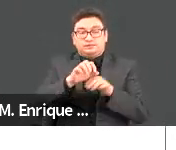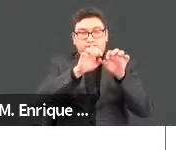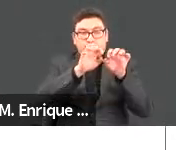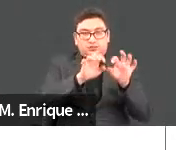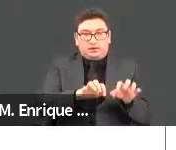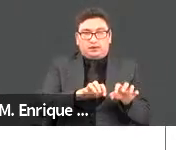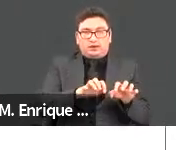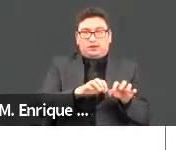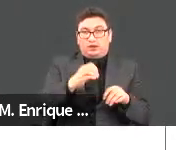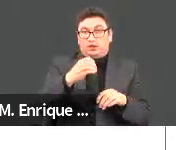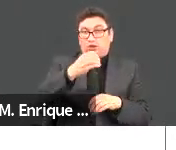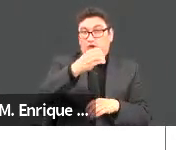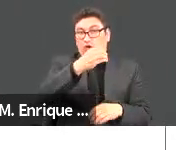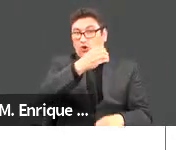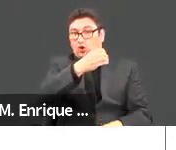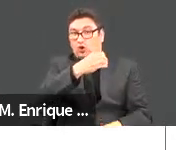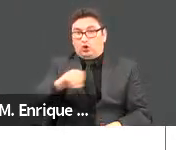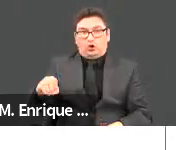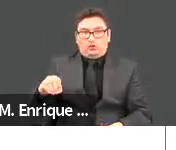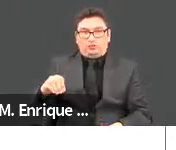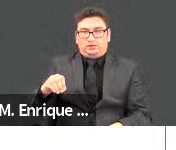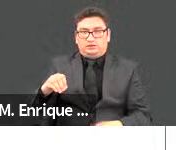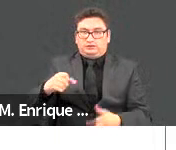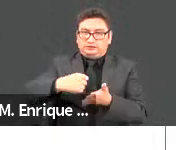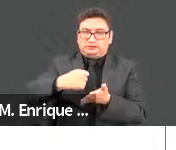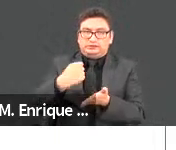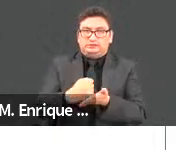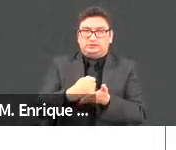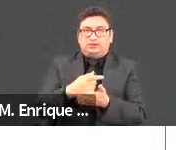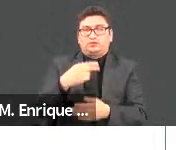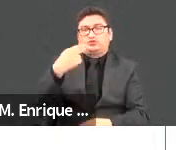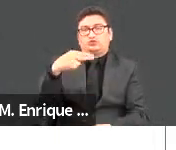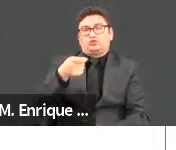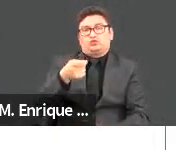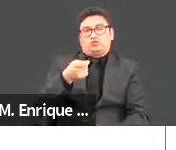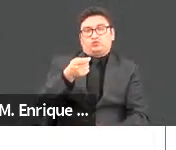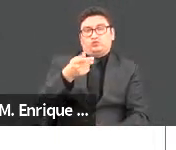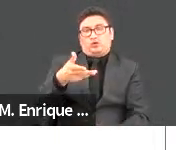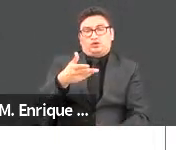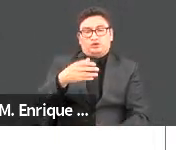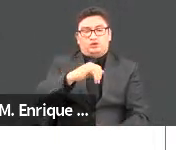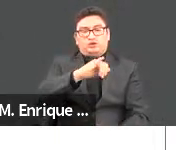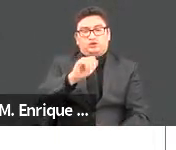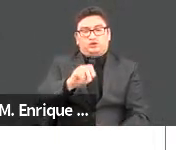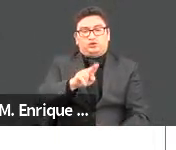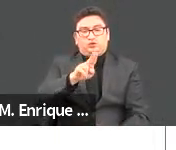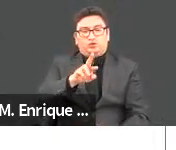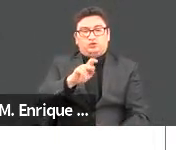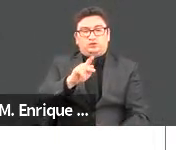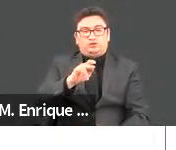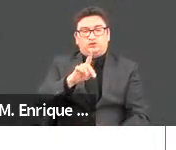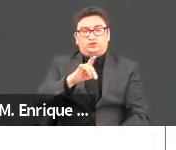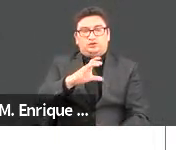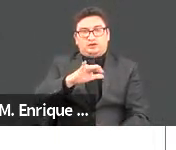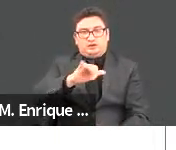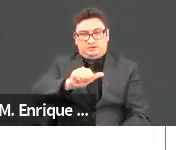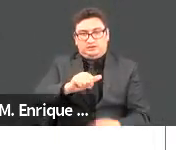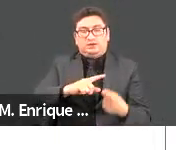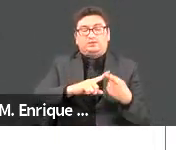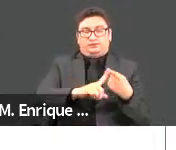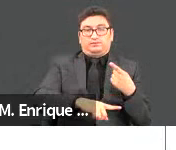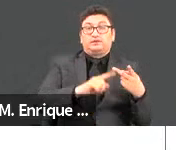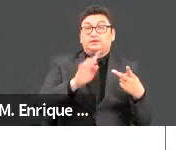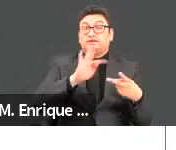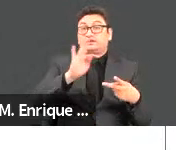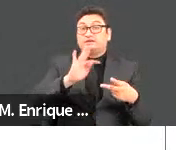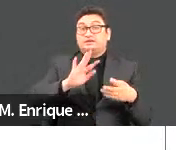es obligatoria, entonces se le va a denominar tesis de jurisprudencia. En caso de que no reúna todos